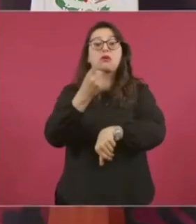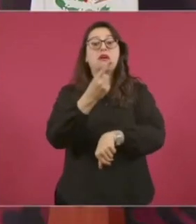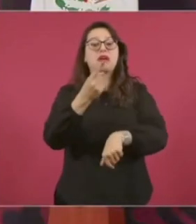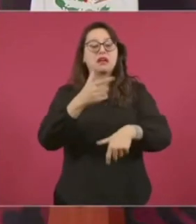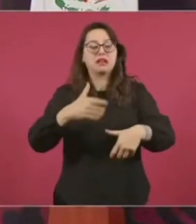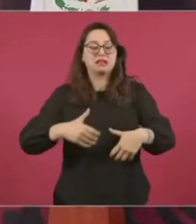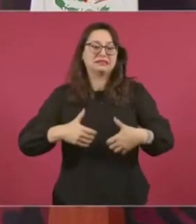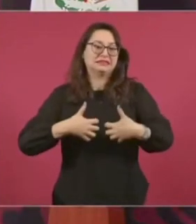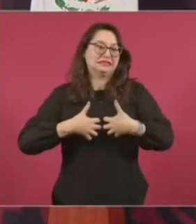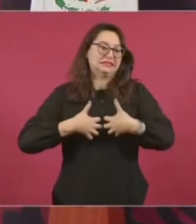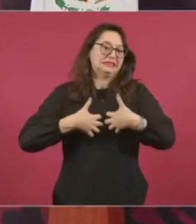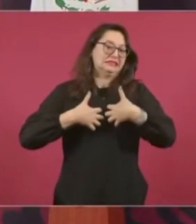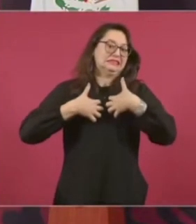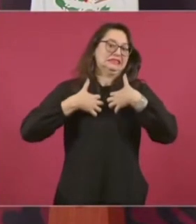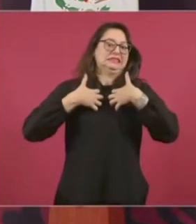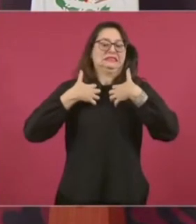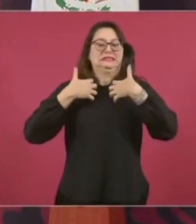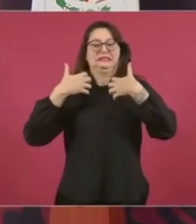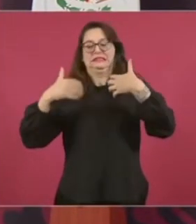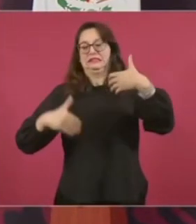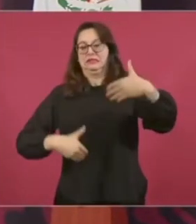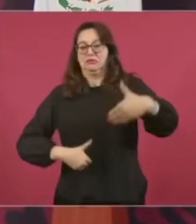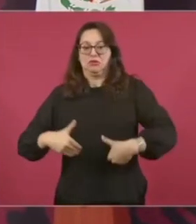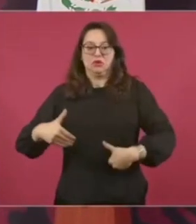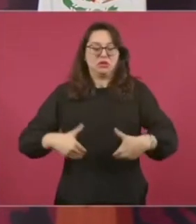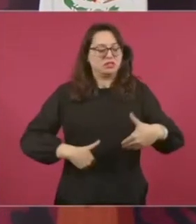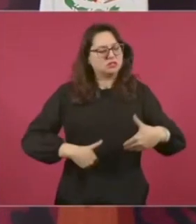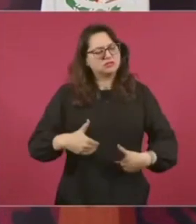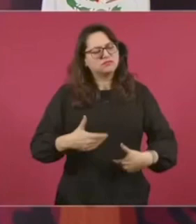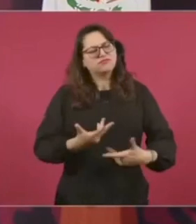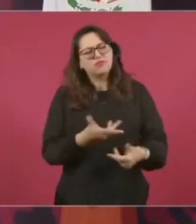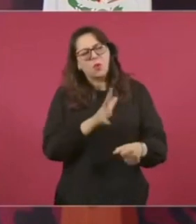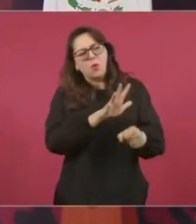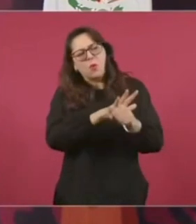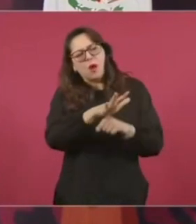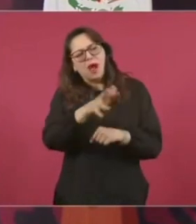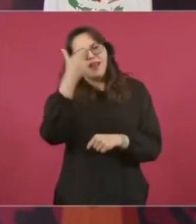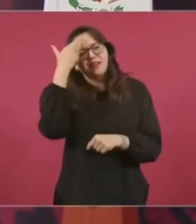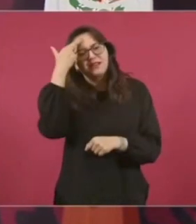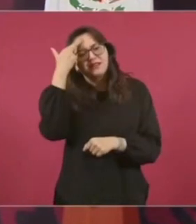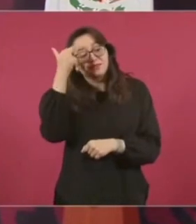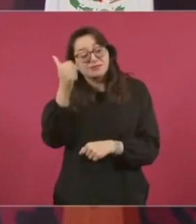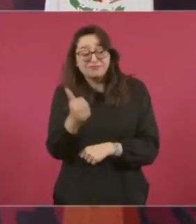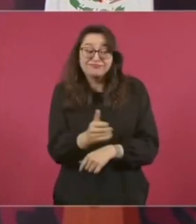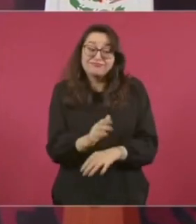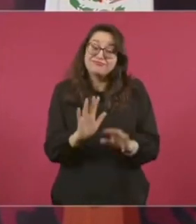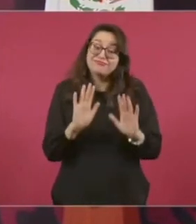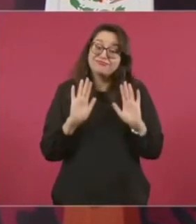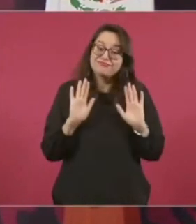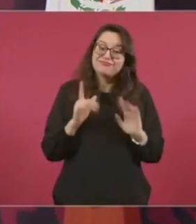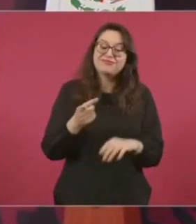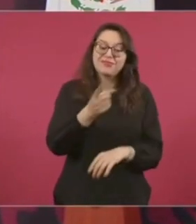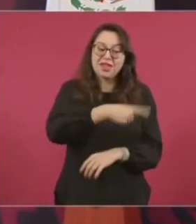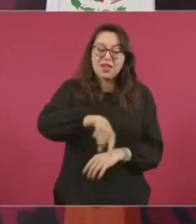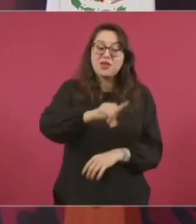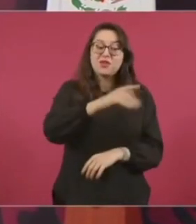Por algo será. ¿Quién sabe qué están viendo?